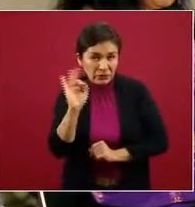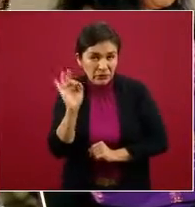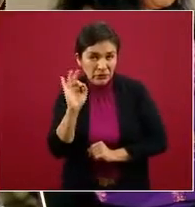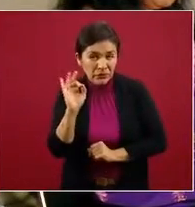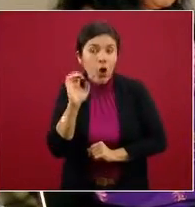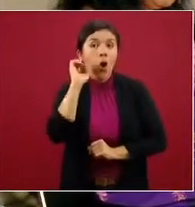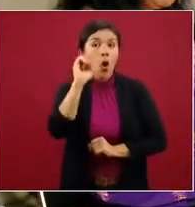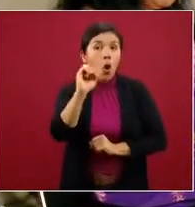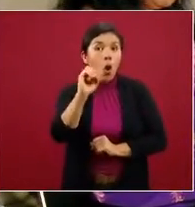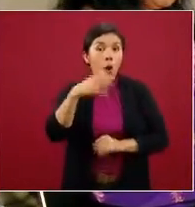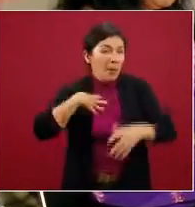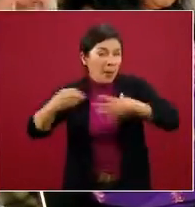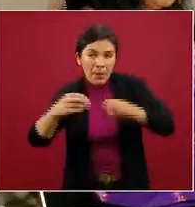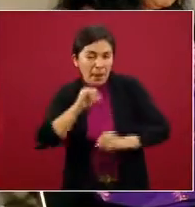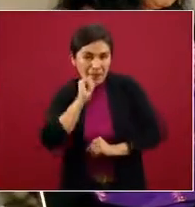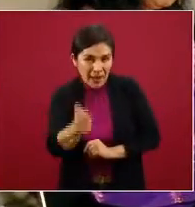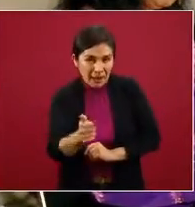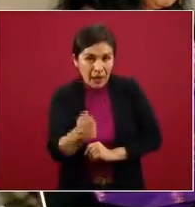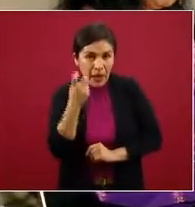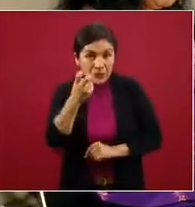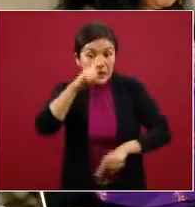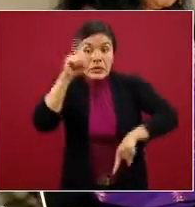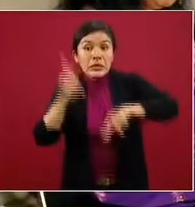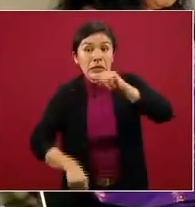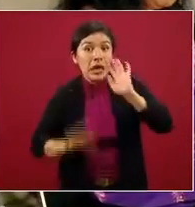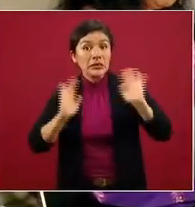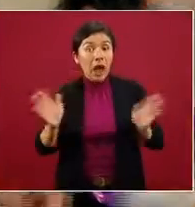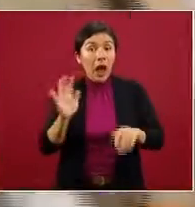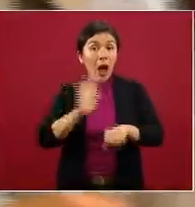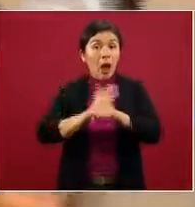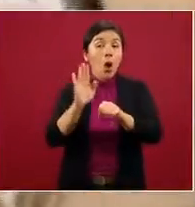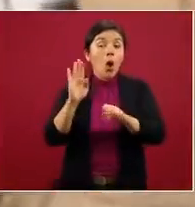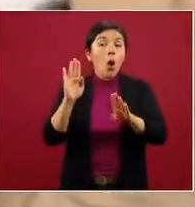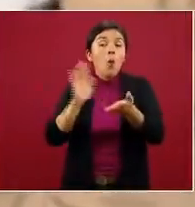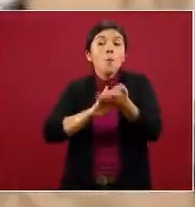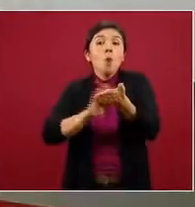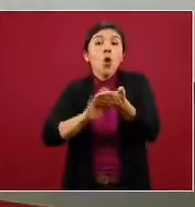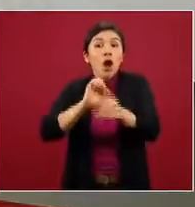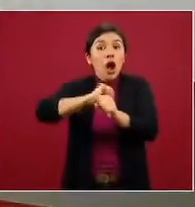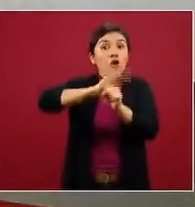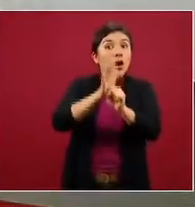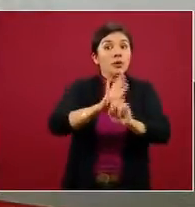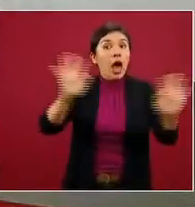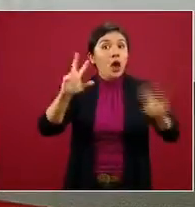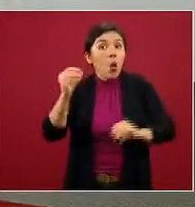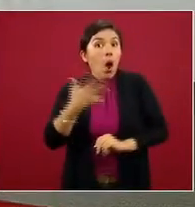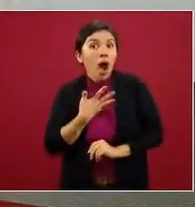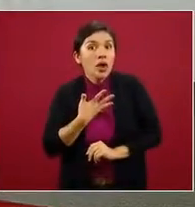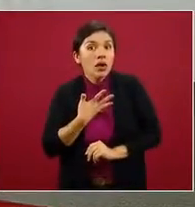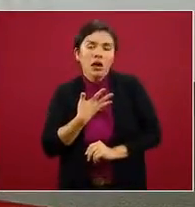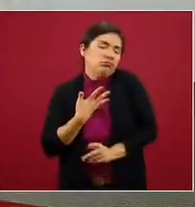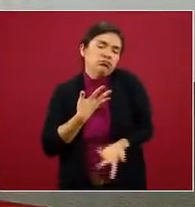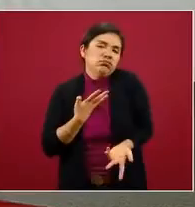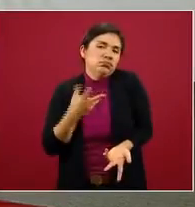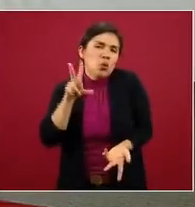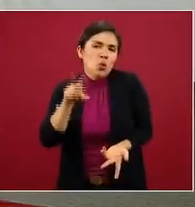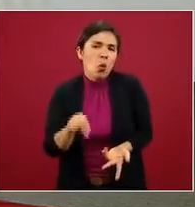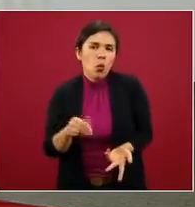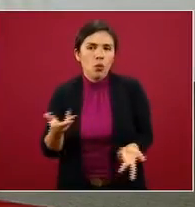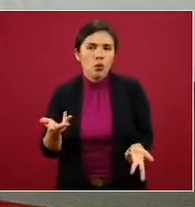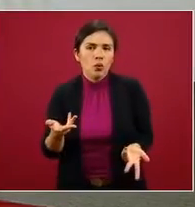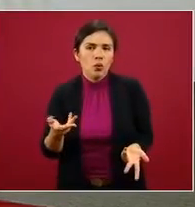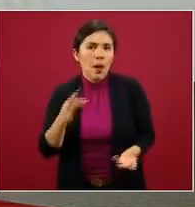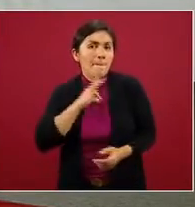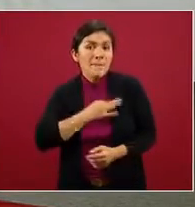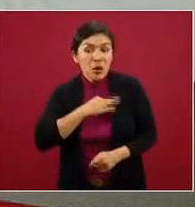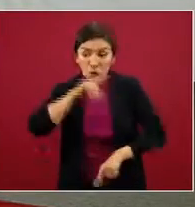o no surge la epidemia, eso no va a eliminar el COVID. ¿Eso qué, perdón? No va a eliminar el COVID, no va a eliminar la enfermedad, no va a eliminar el